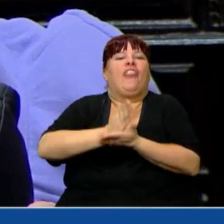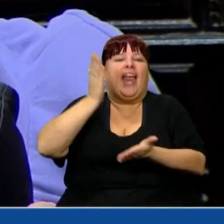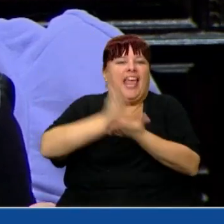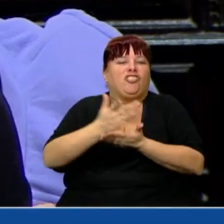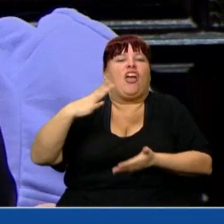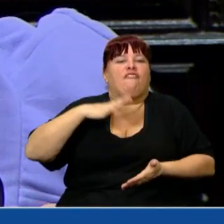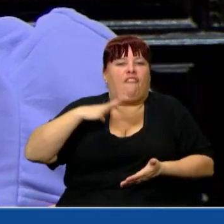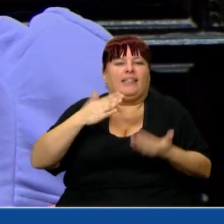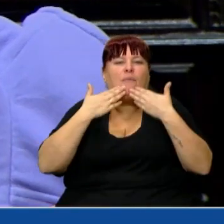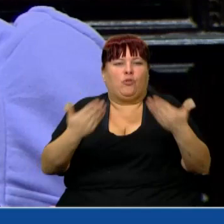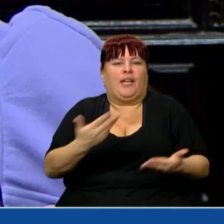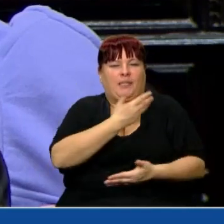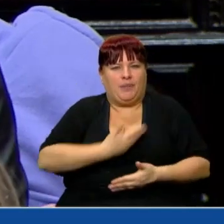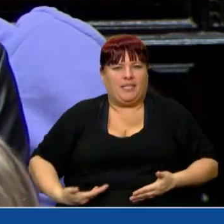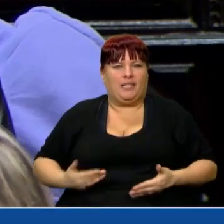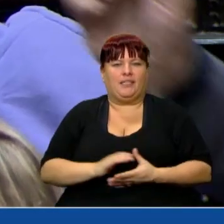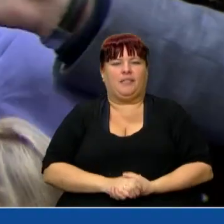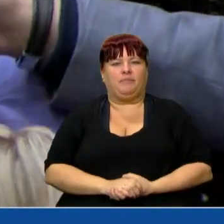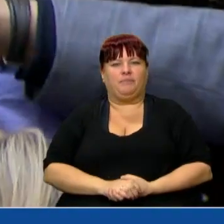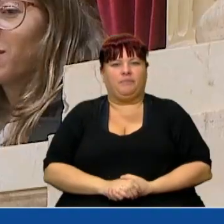derechos que nos faltan. Muchas gracias, Presidenta.